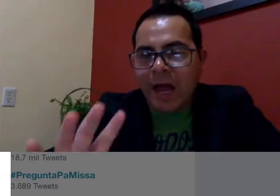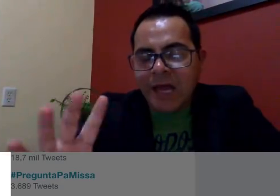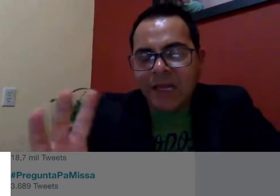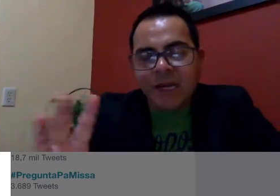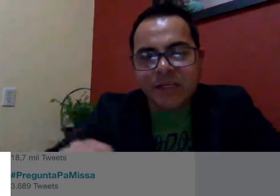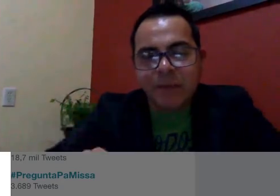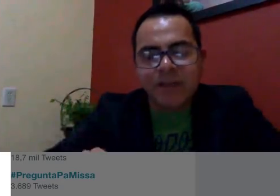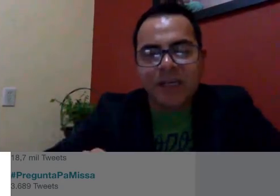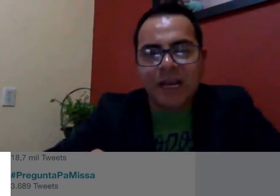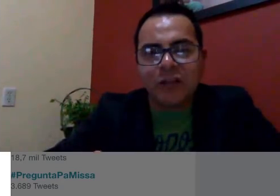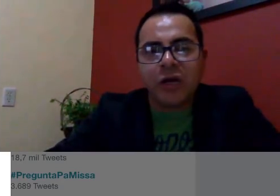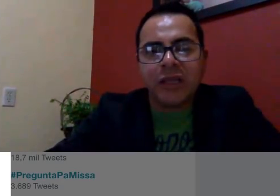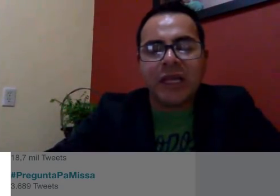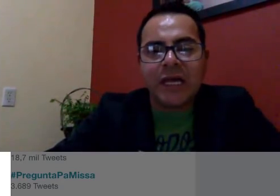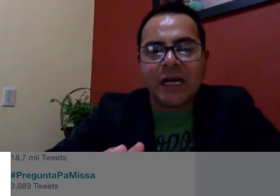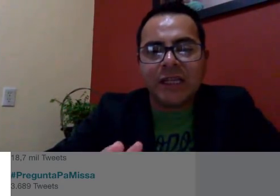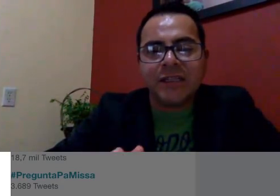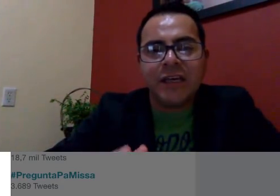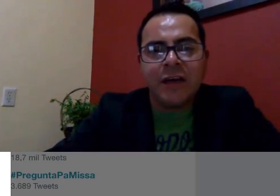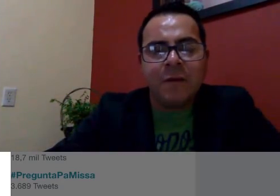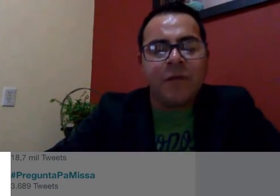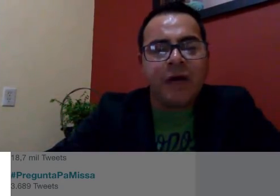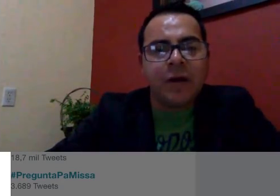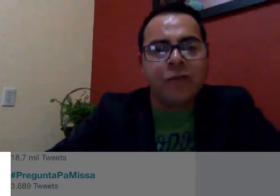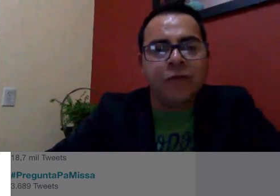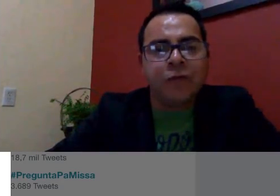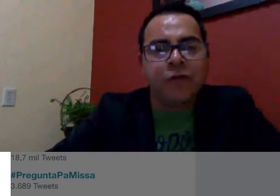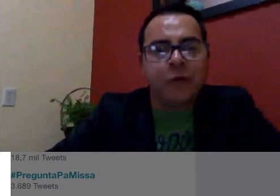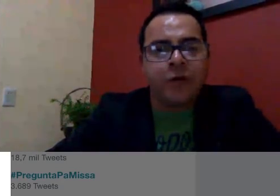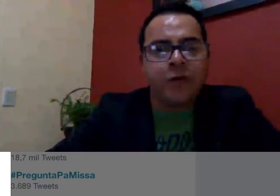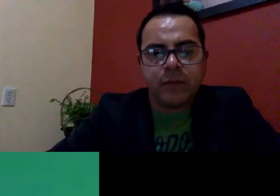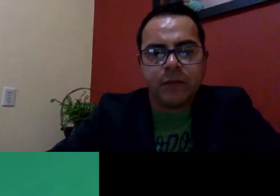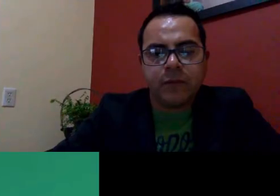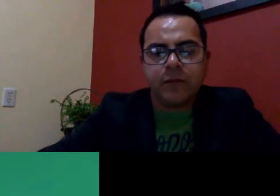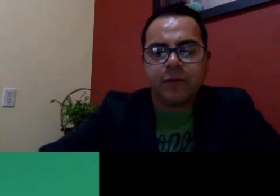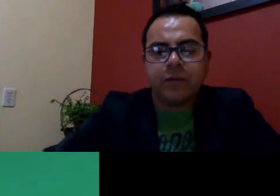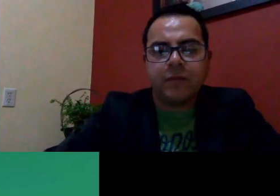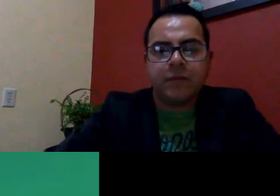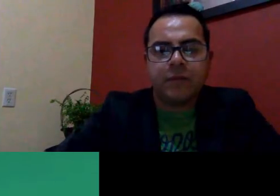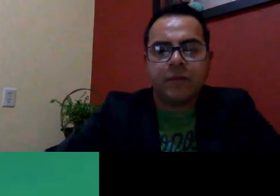manera, ahí alguien le estaba señalando qué tenía que decir. Veamos, por favor.